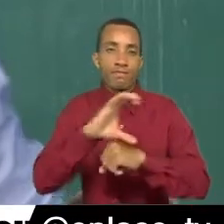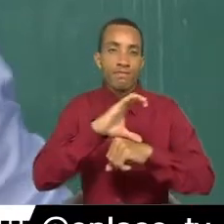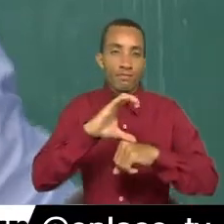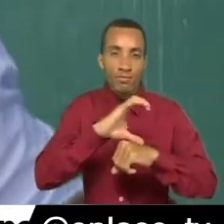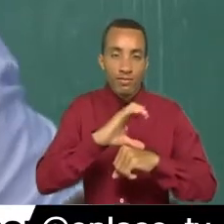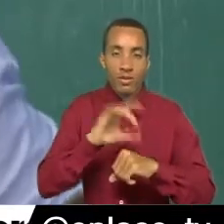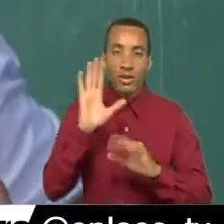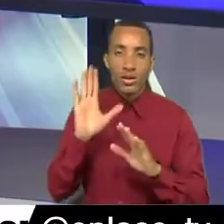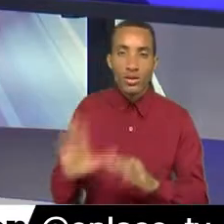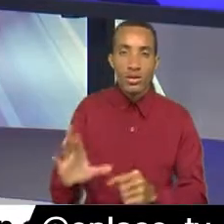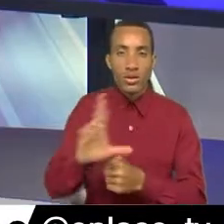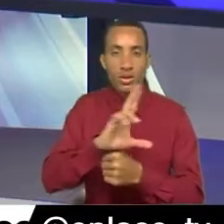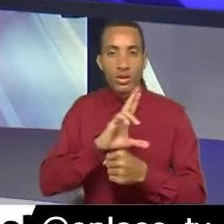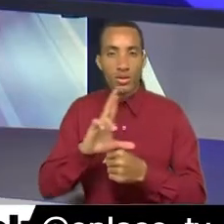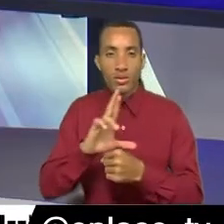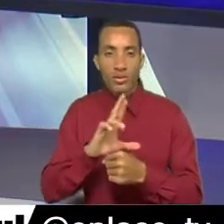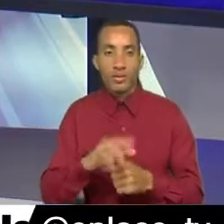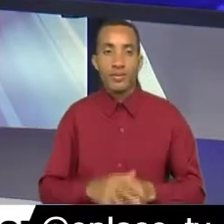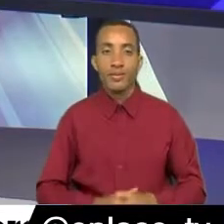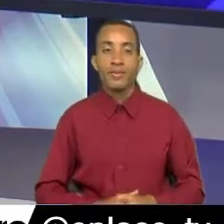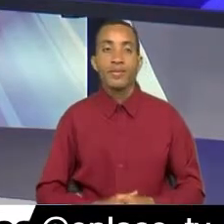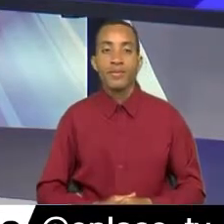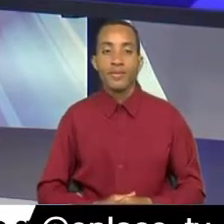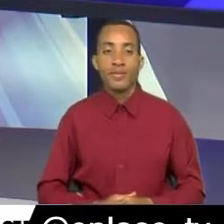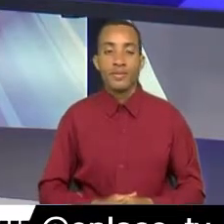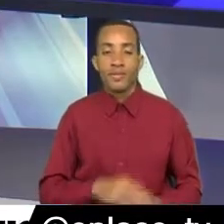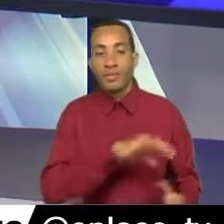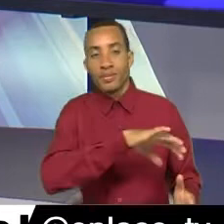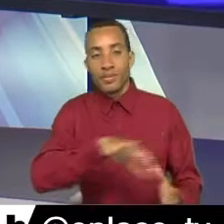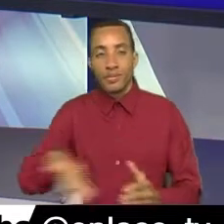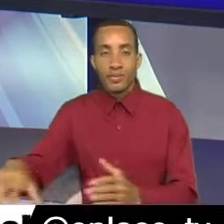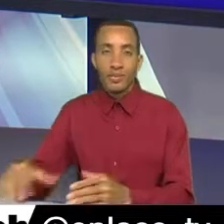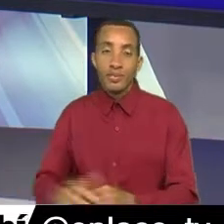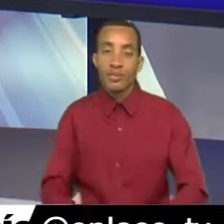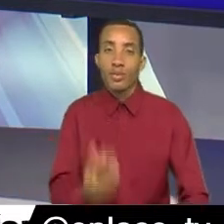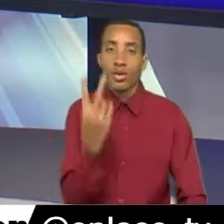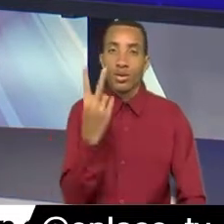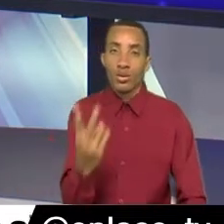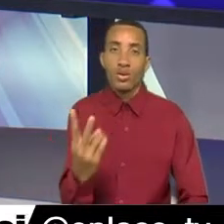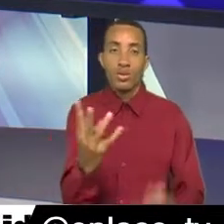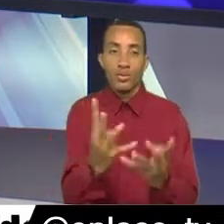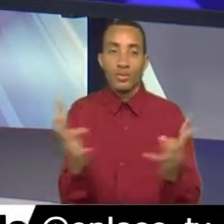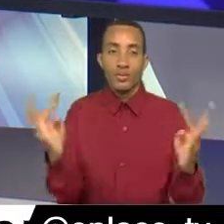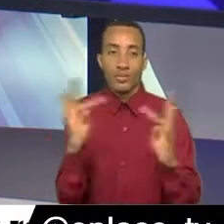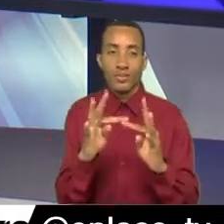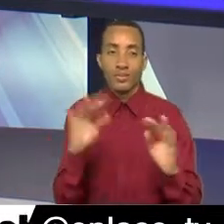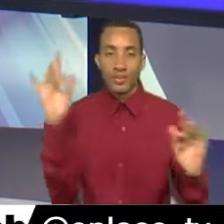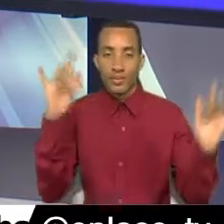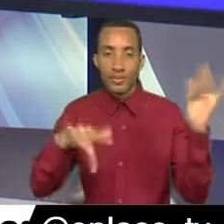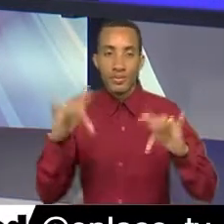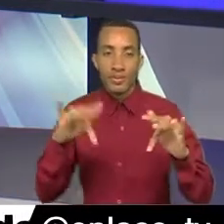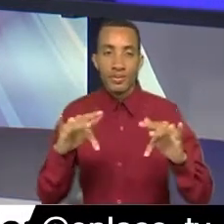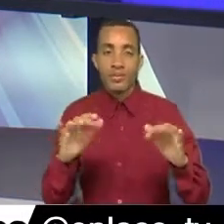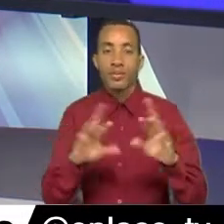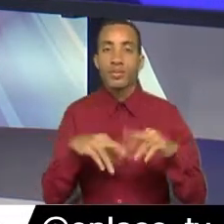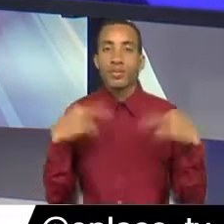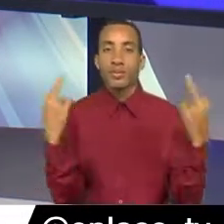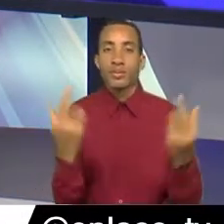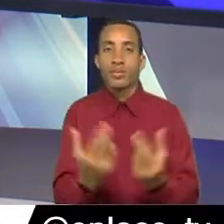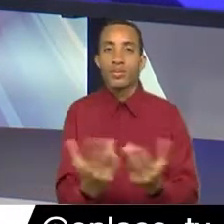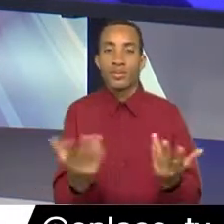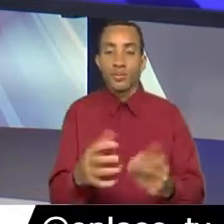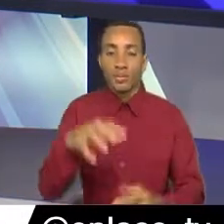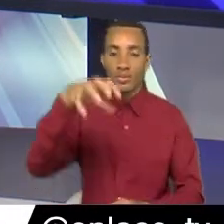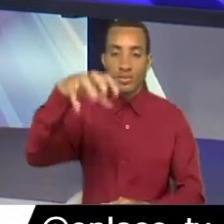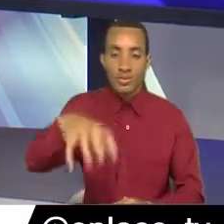Bermeja. Dos congresistas de Barranca Bermeja participaron este lunes de la cumbre realizada en el Centro de